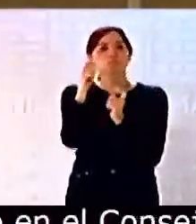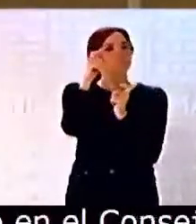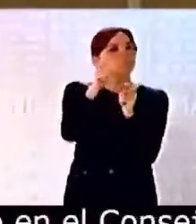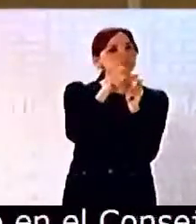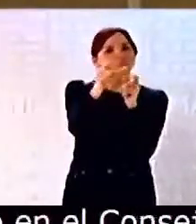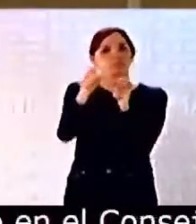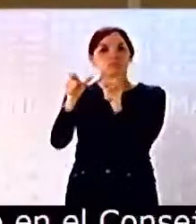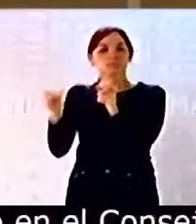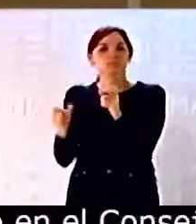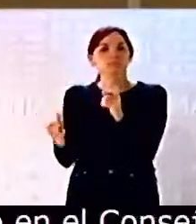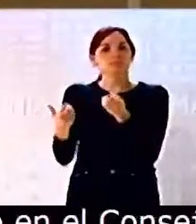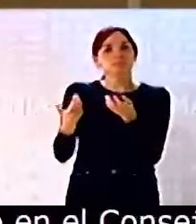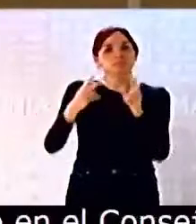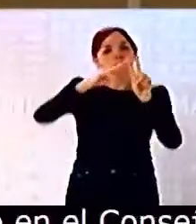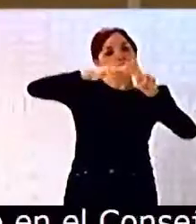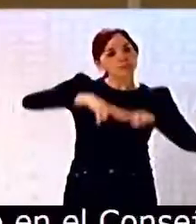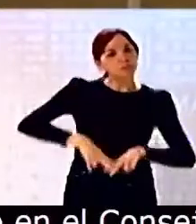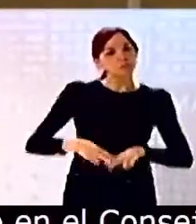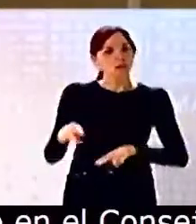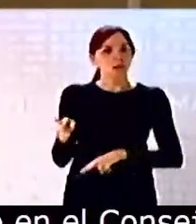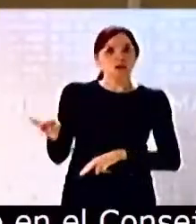distintas